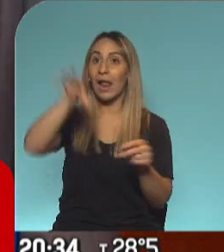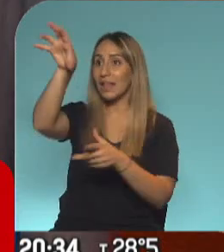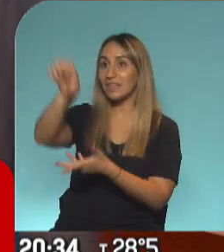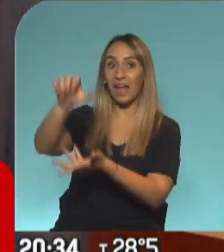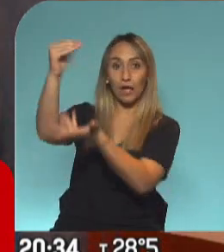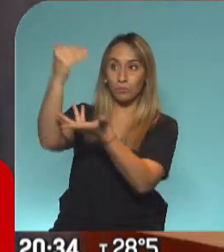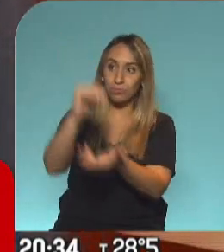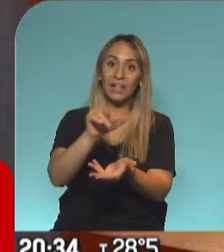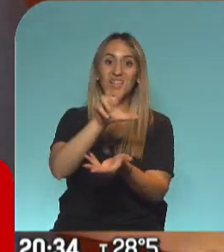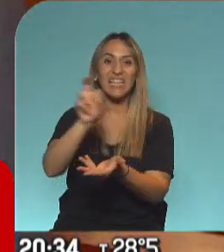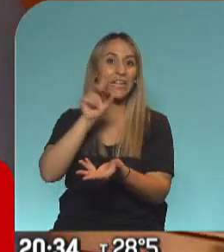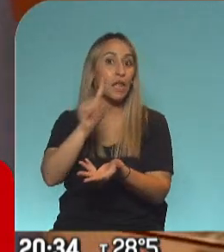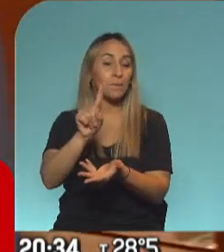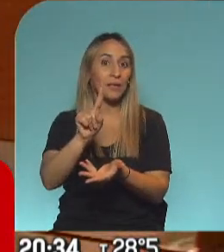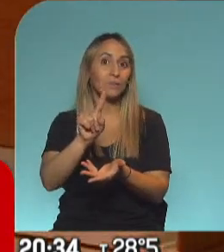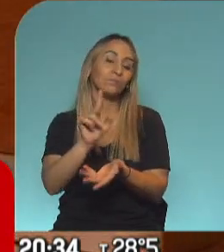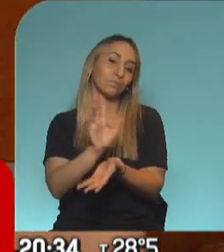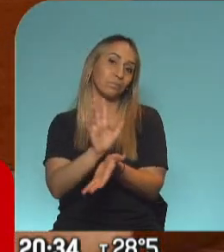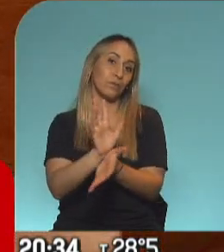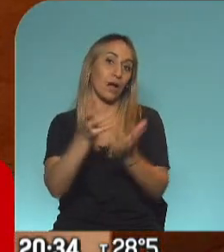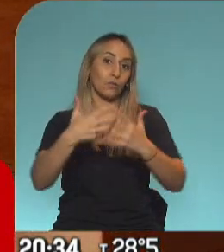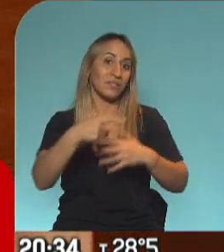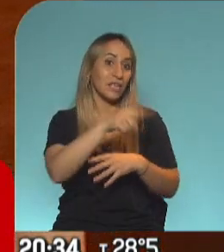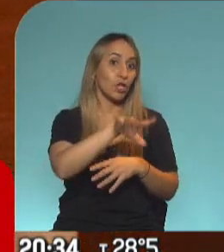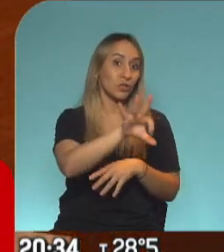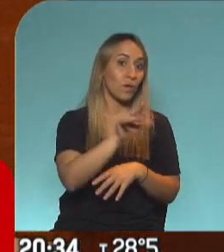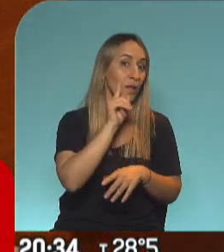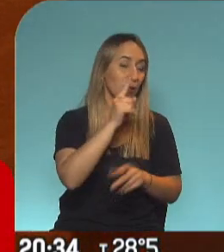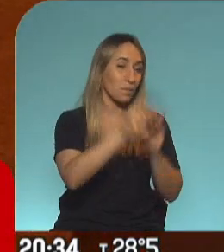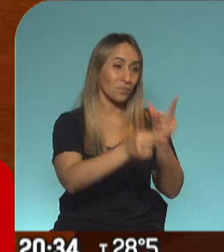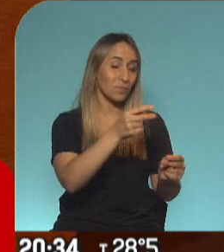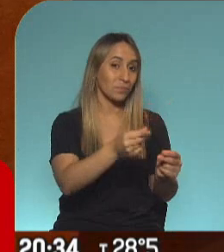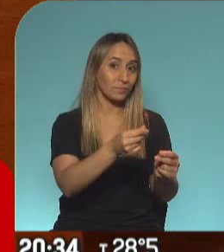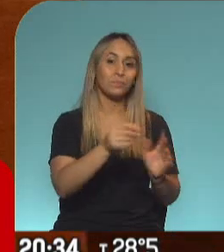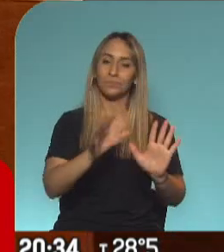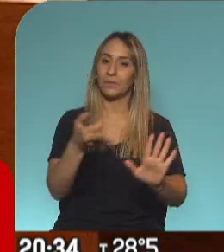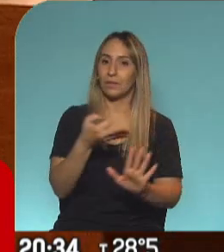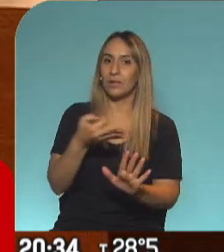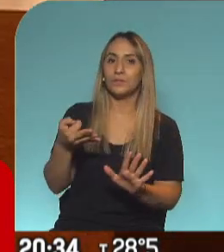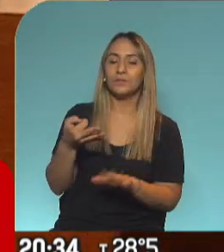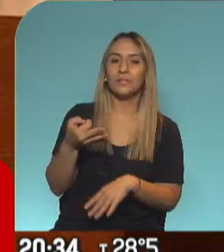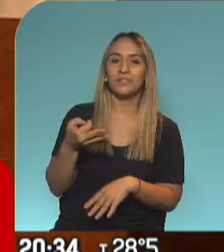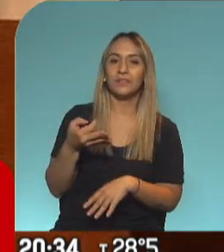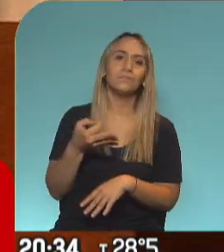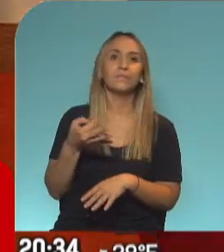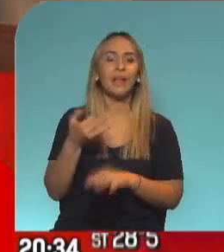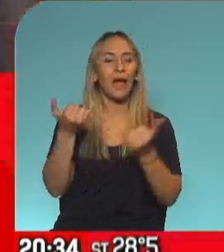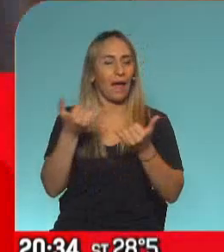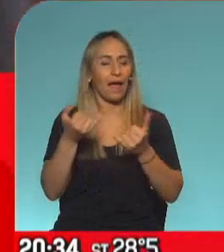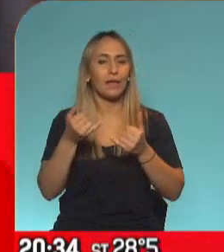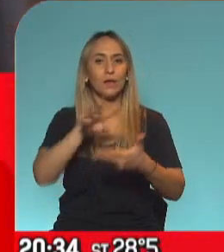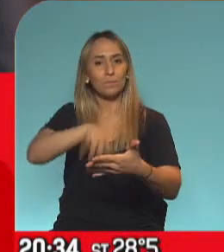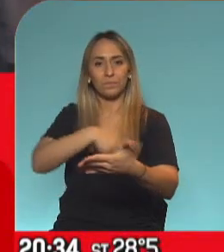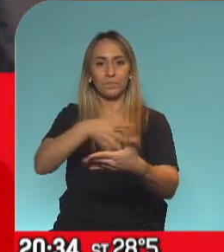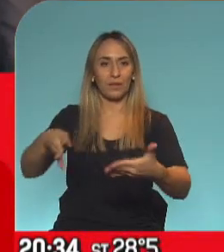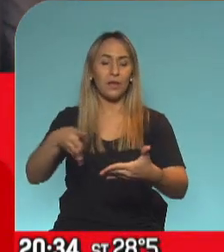Argentina. Bueno, ¿qué tal? Buenas tardes. Sí, efectivamente hay no vuelos programados, pero sí entregas